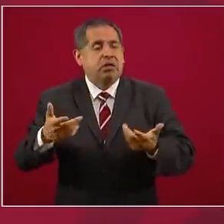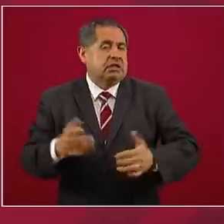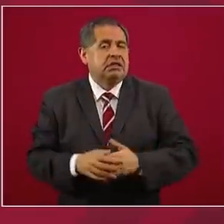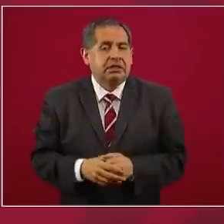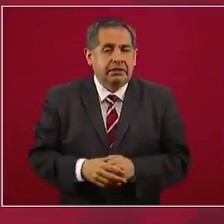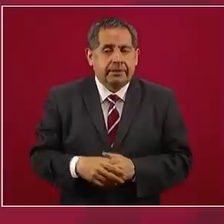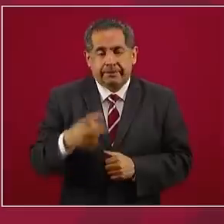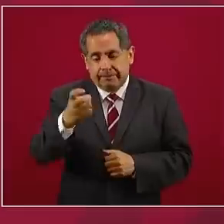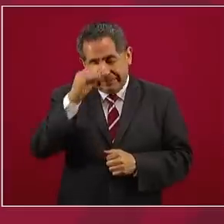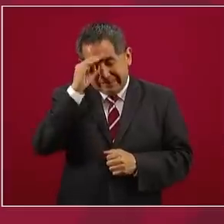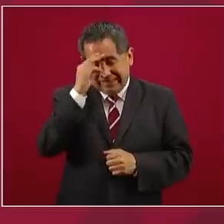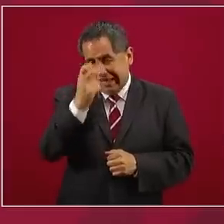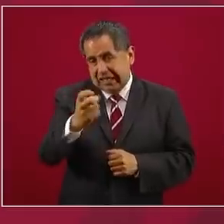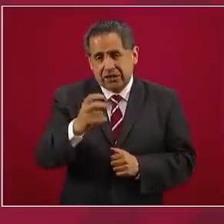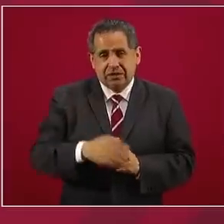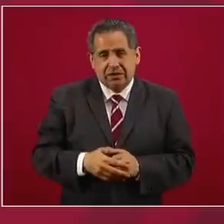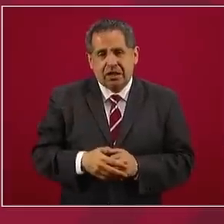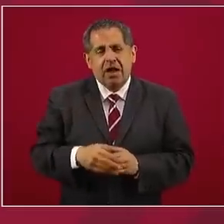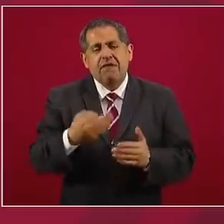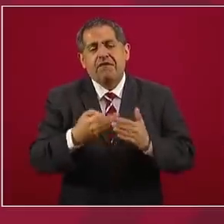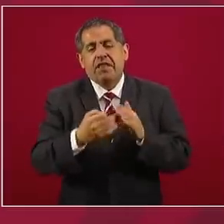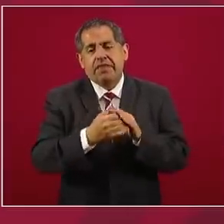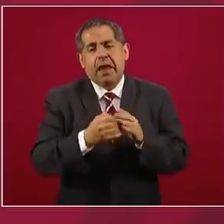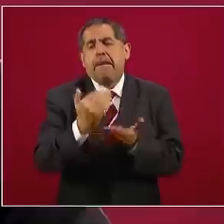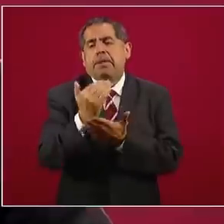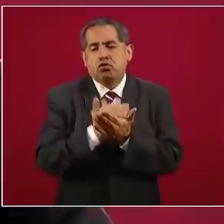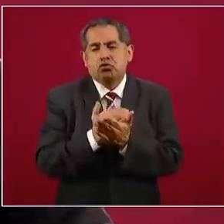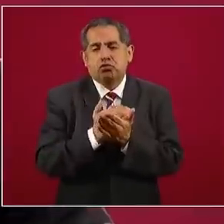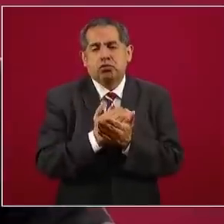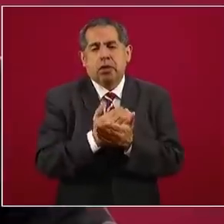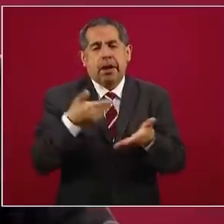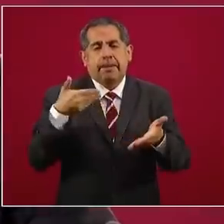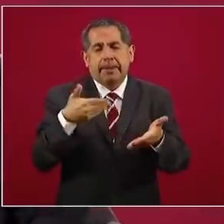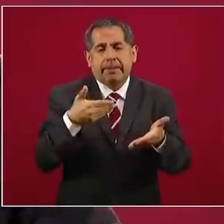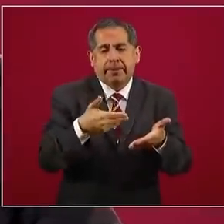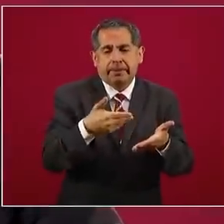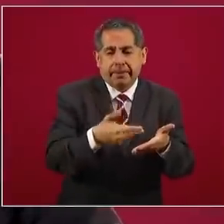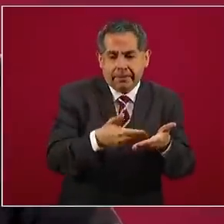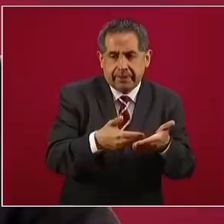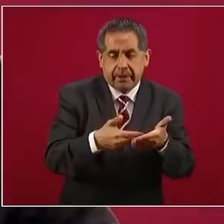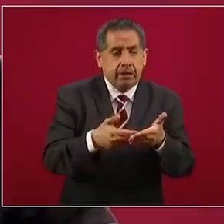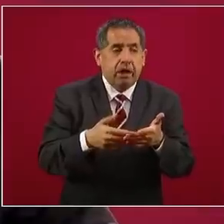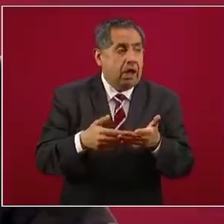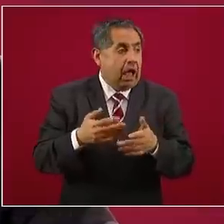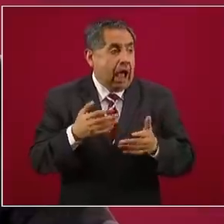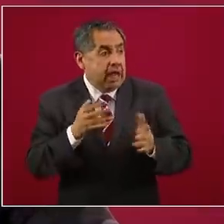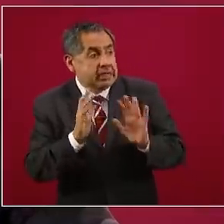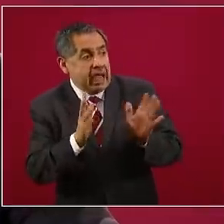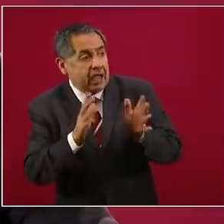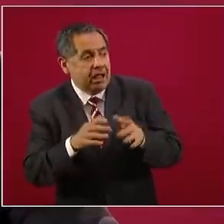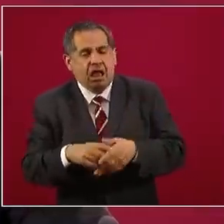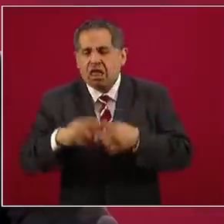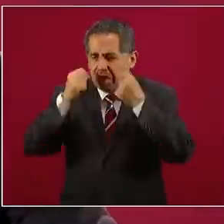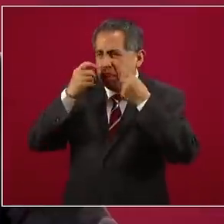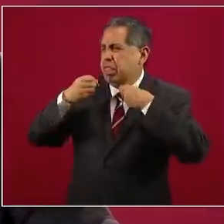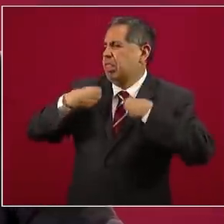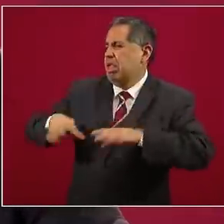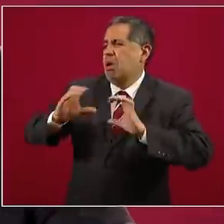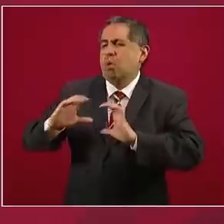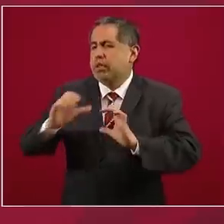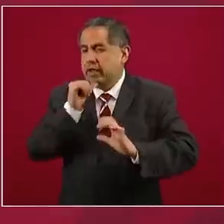pensar en eso, que ya falta poco, pero no dejar de